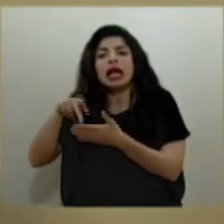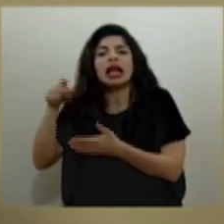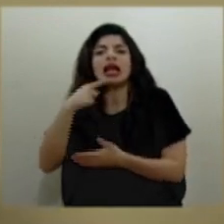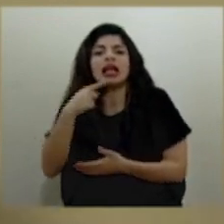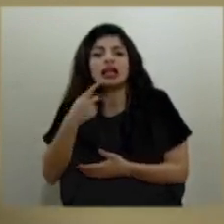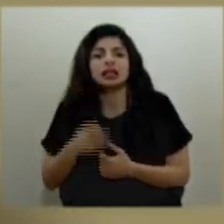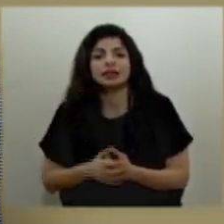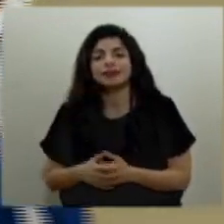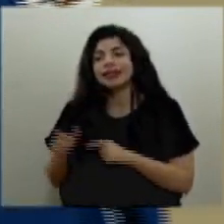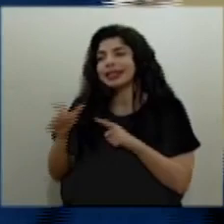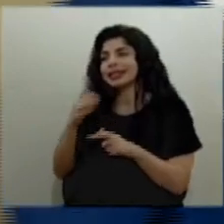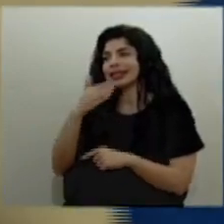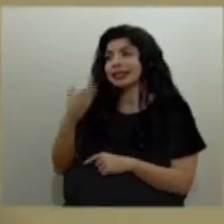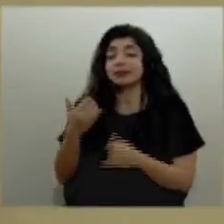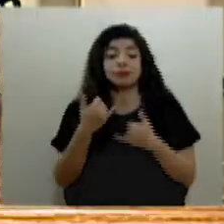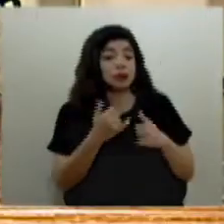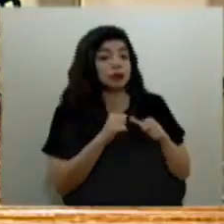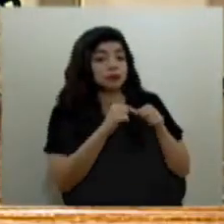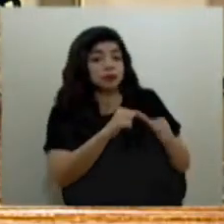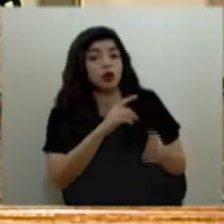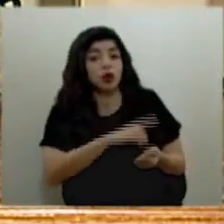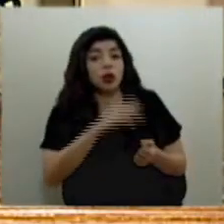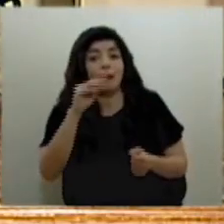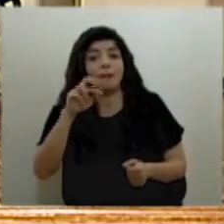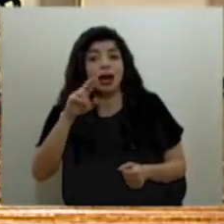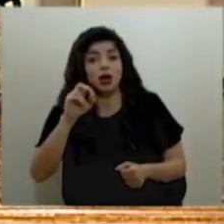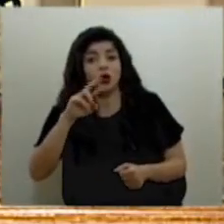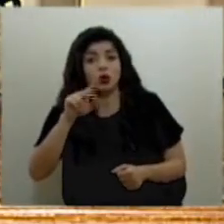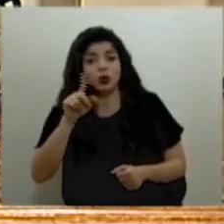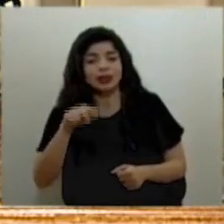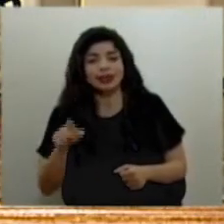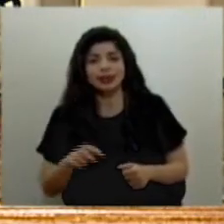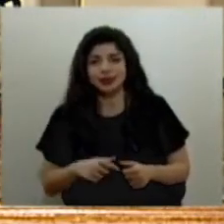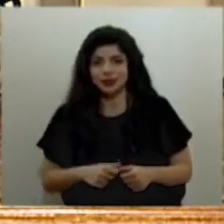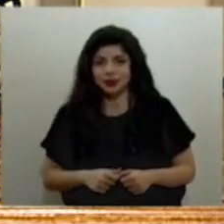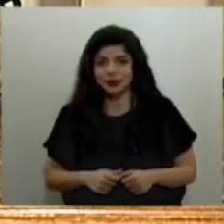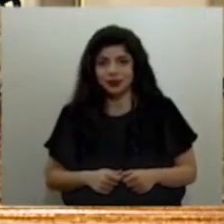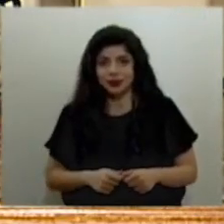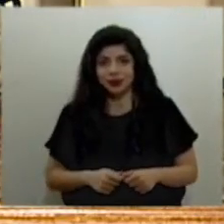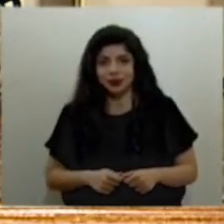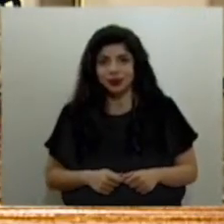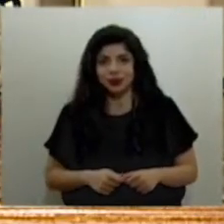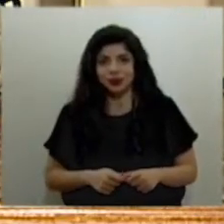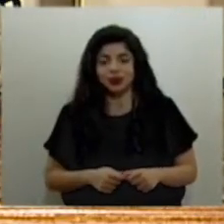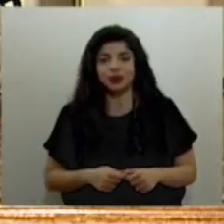está pasando. Listo, gracias. Continuamos con el doctor Mario Ruiz.